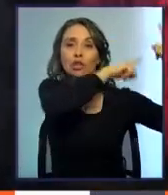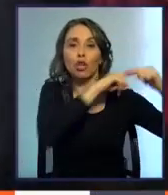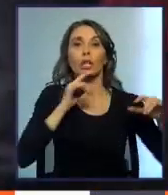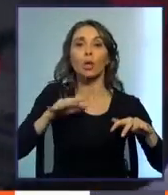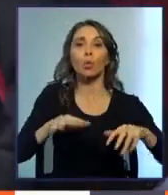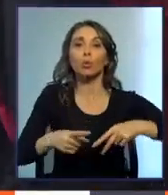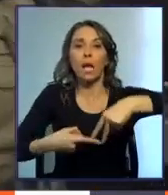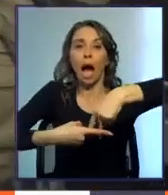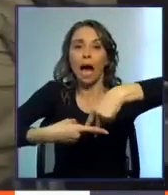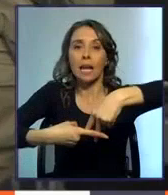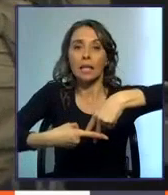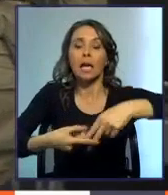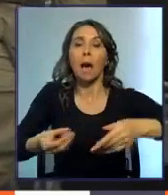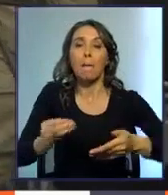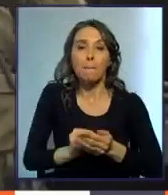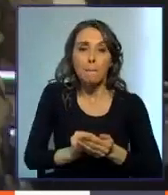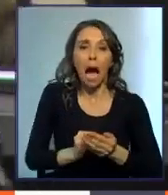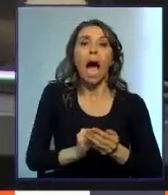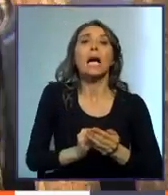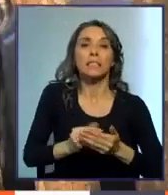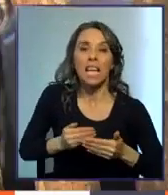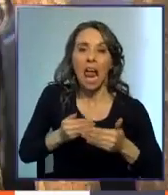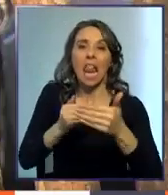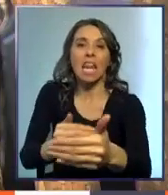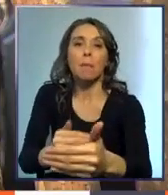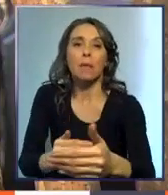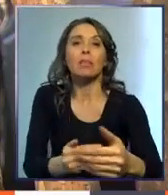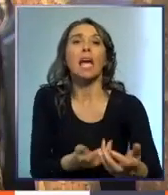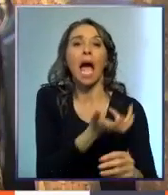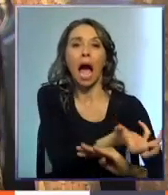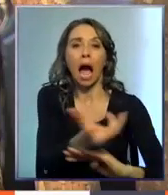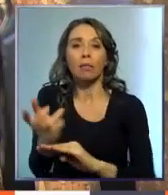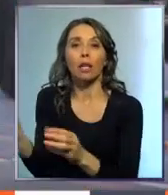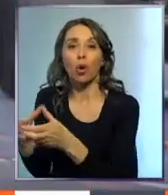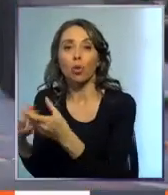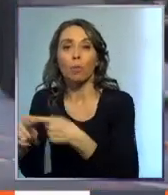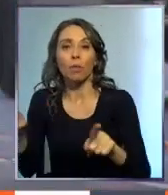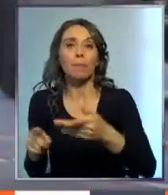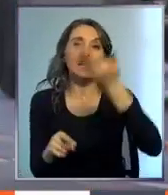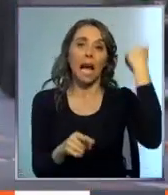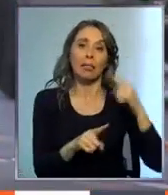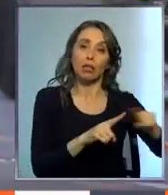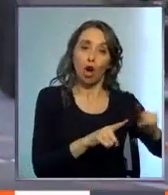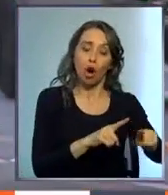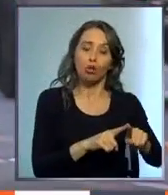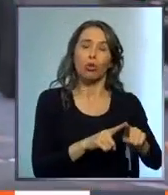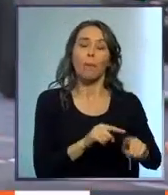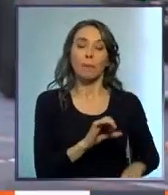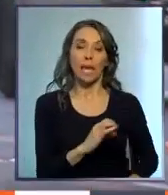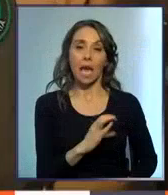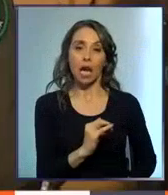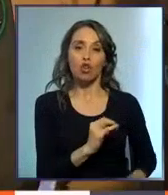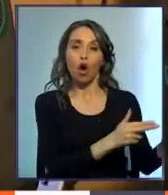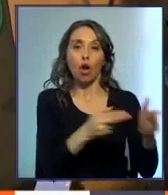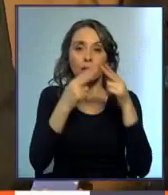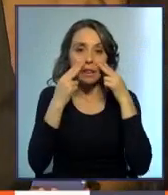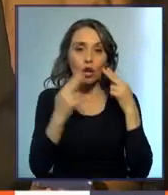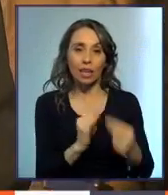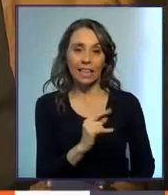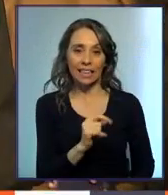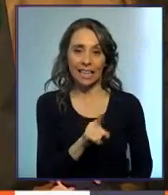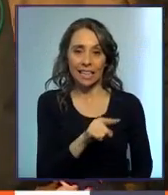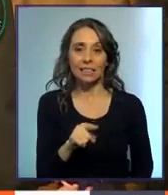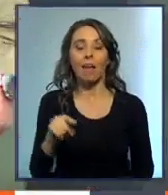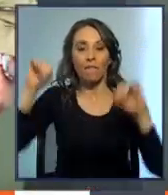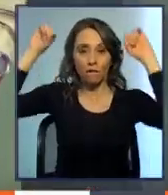y que ampliarán sus límites de ataque. Se trataría de un grupo distinto al ecoterrorista ITS. La fiscalía, fuera de cámara, dijo